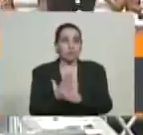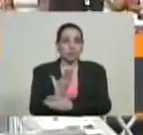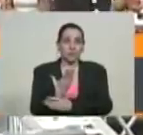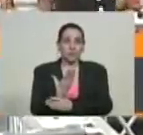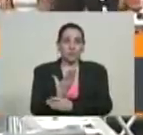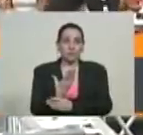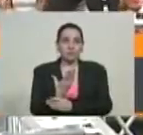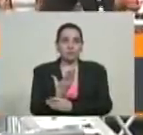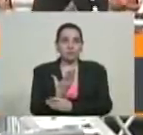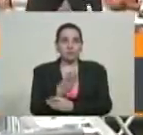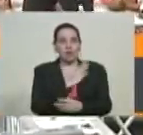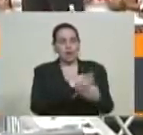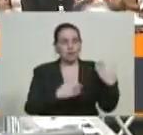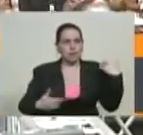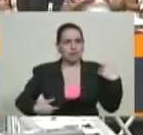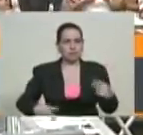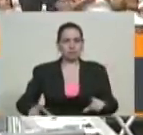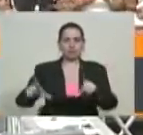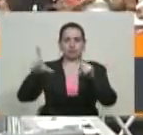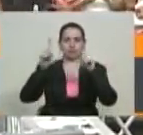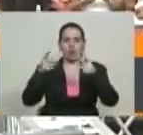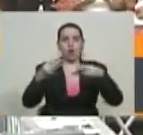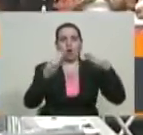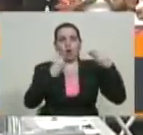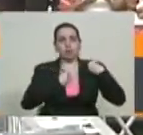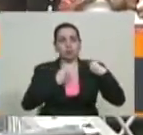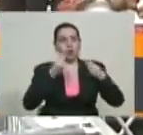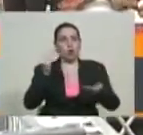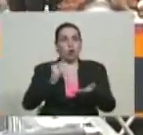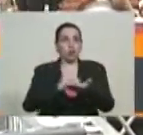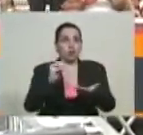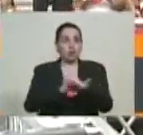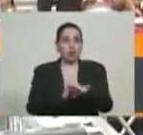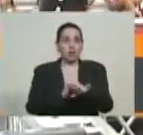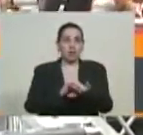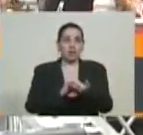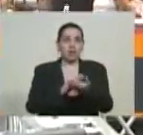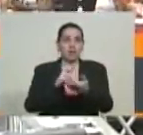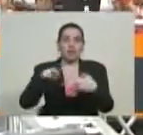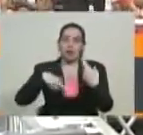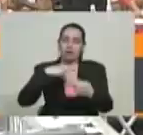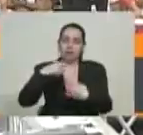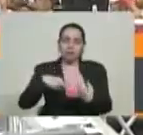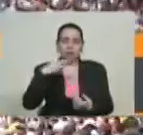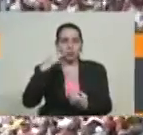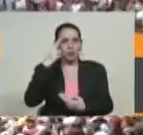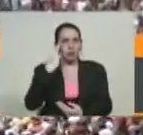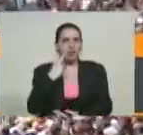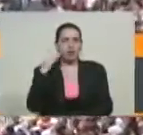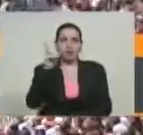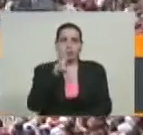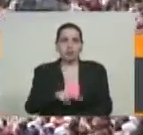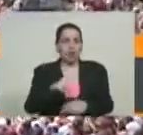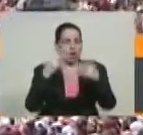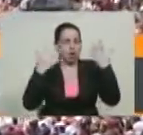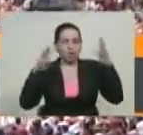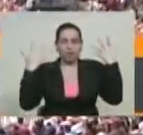nuestra presidencia de la República Bolivariana de Venezuela. Un fuerte